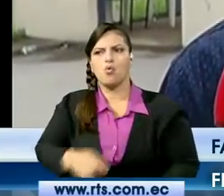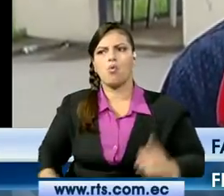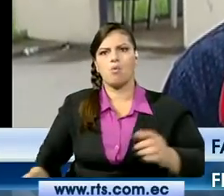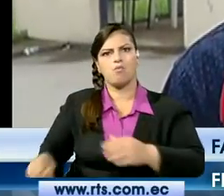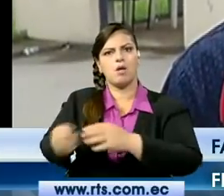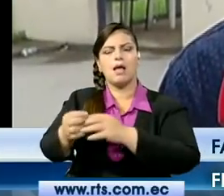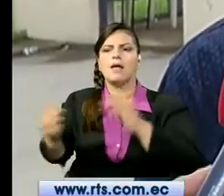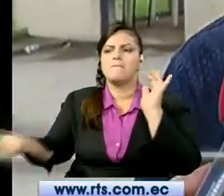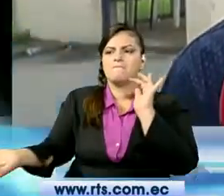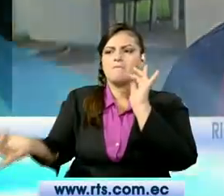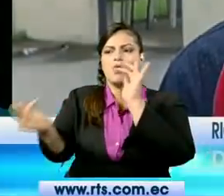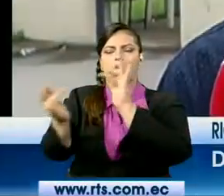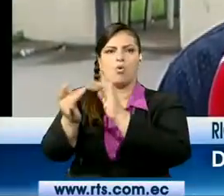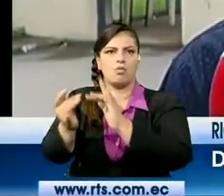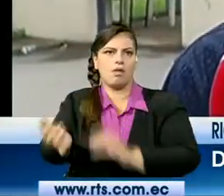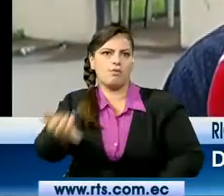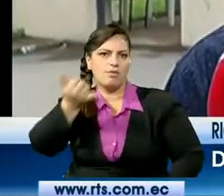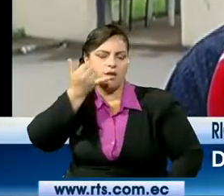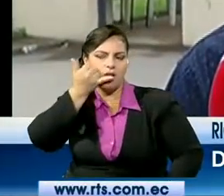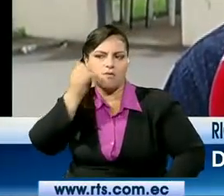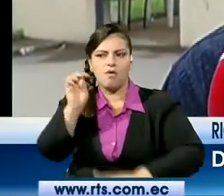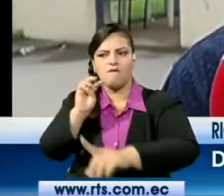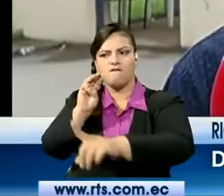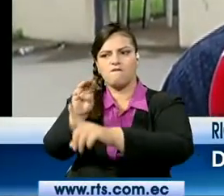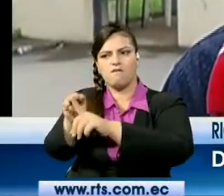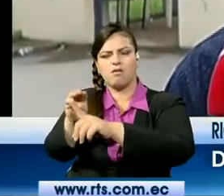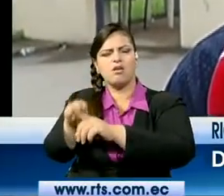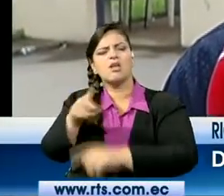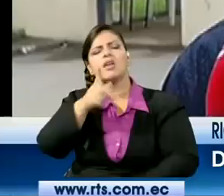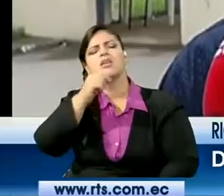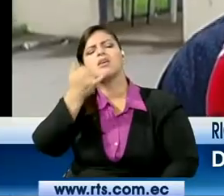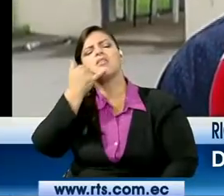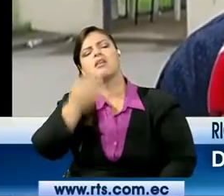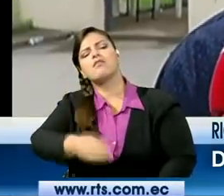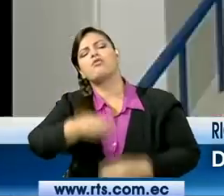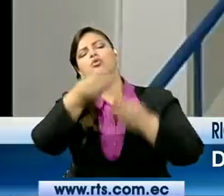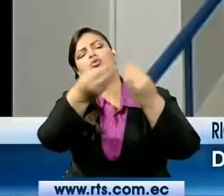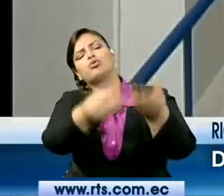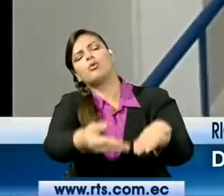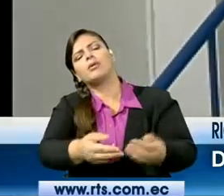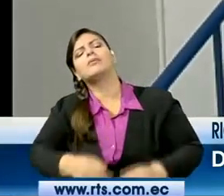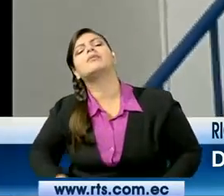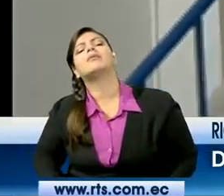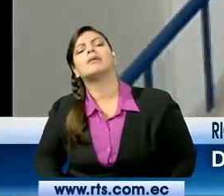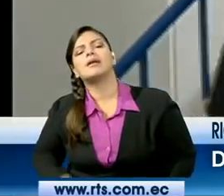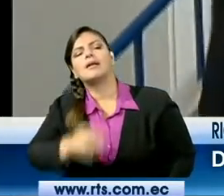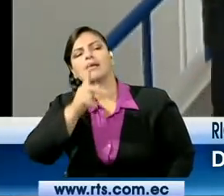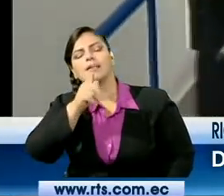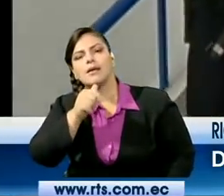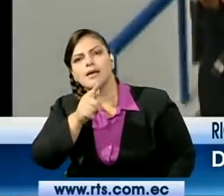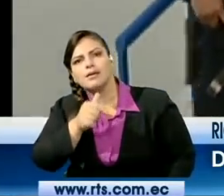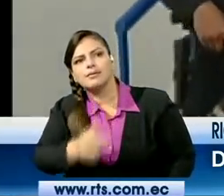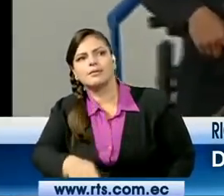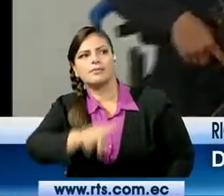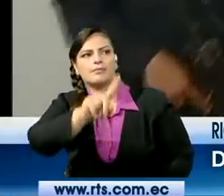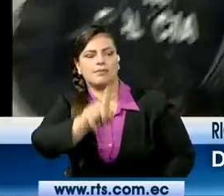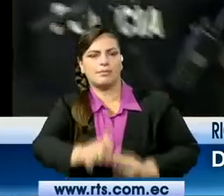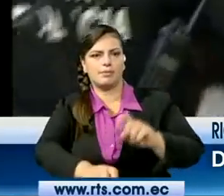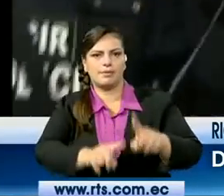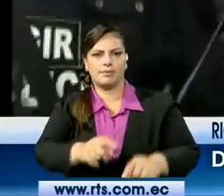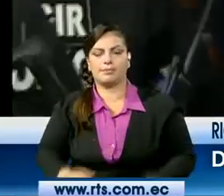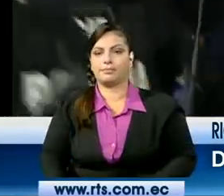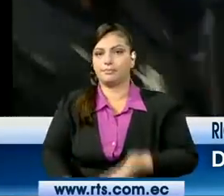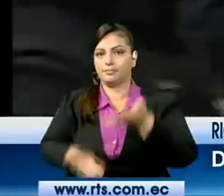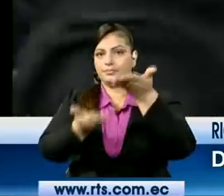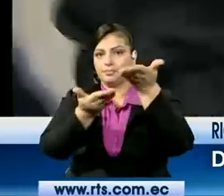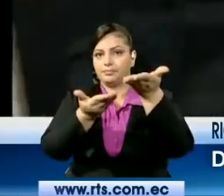detenidos, pero asimismo les decía un inicio que tenemos que actuar con objetividad. La indagación previa parte de una denuncia